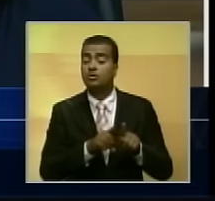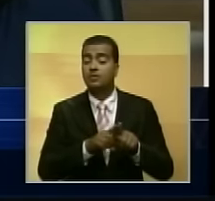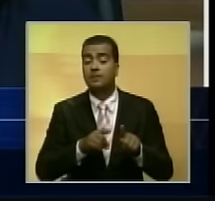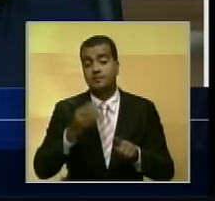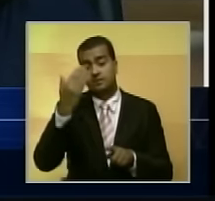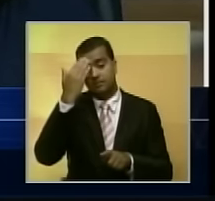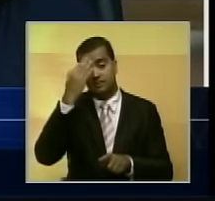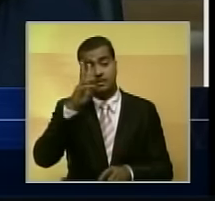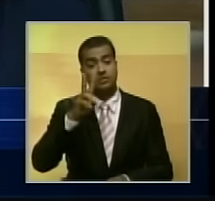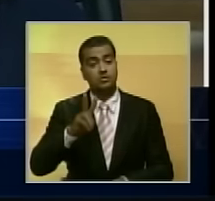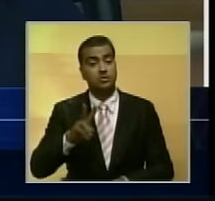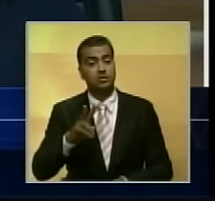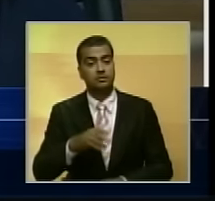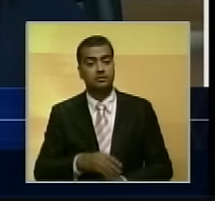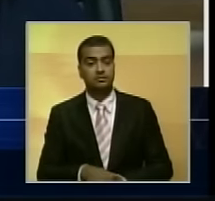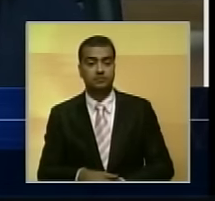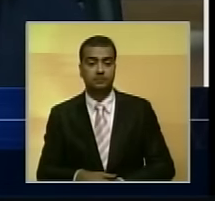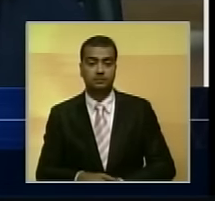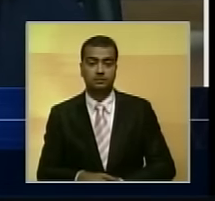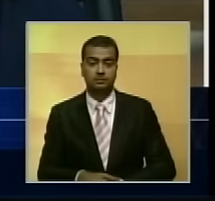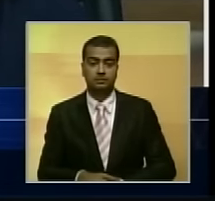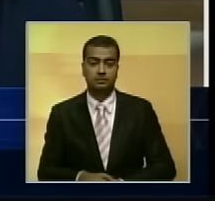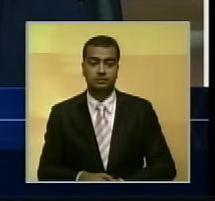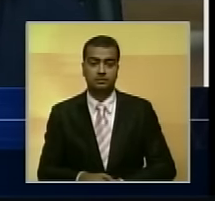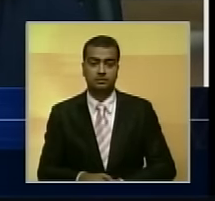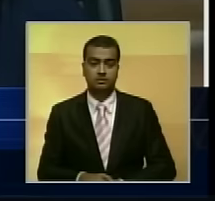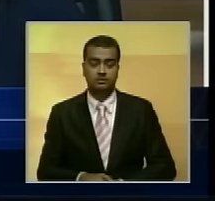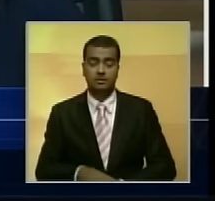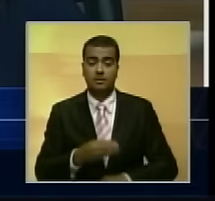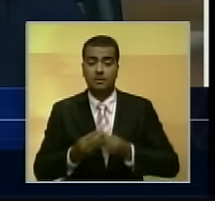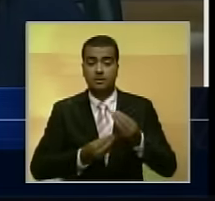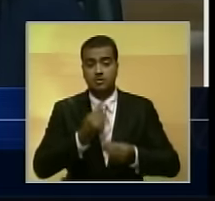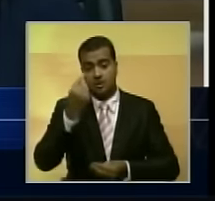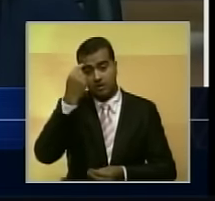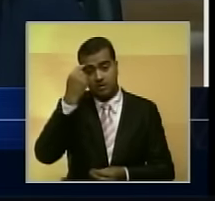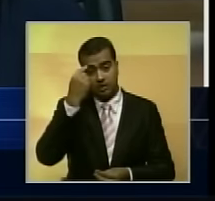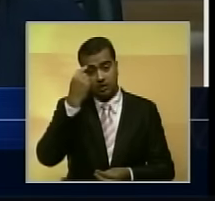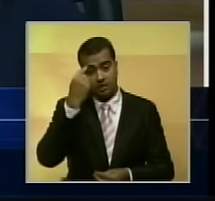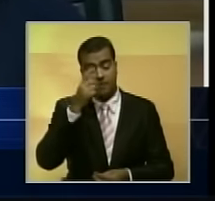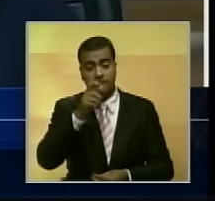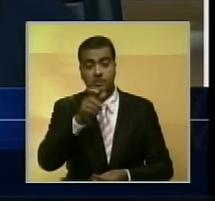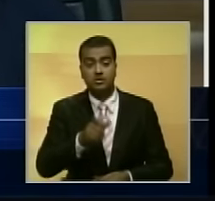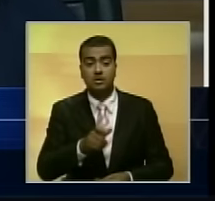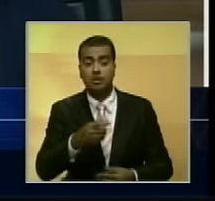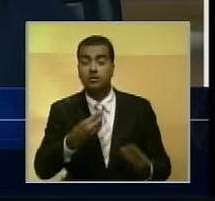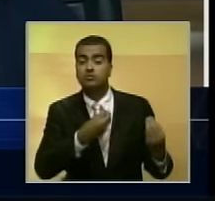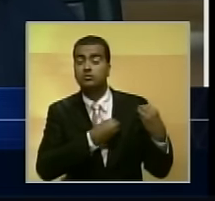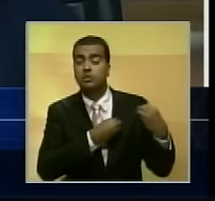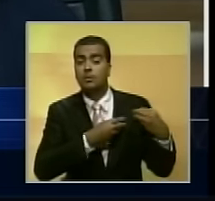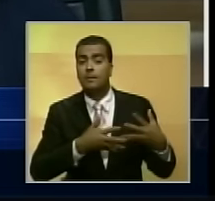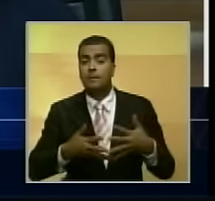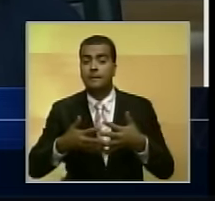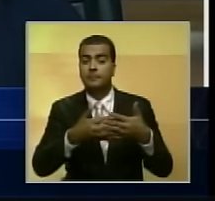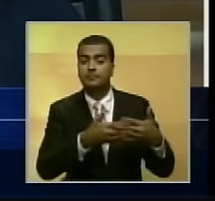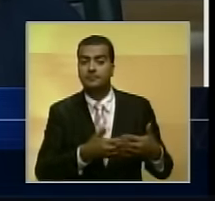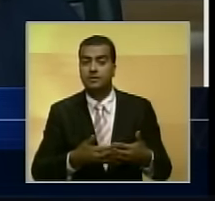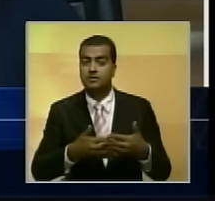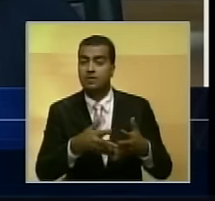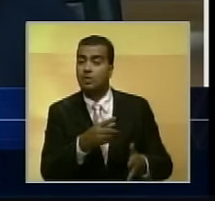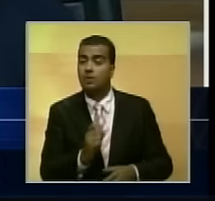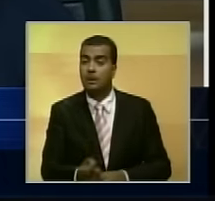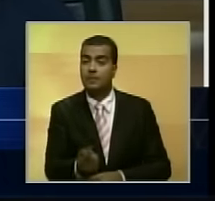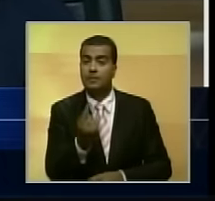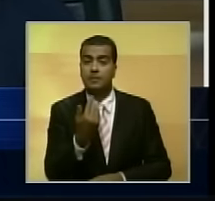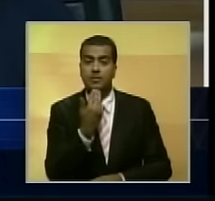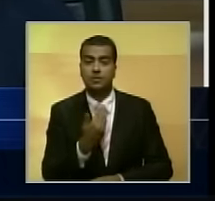que Venezuela es sujeto de operaciones psicológicas por parte de centros imperiales. No es la